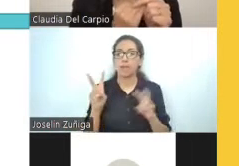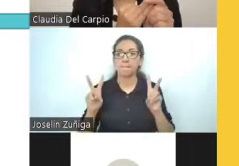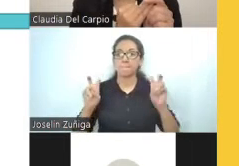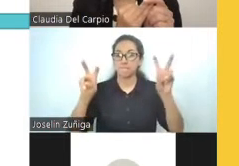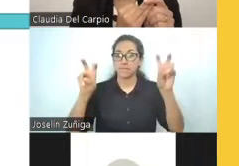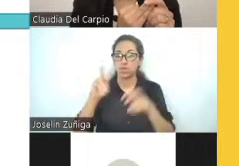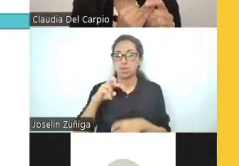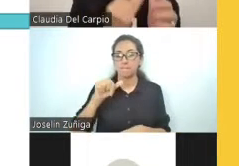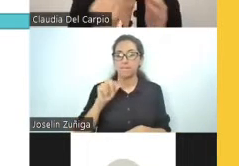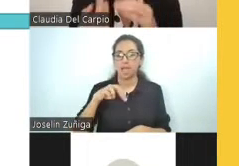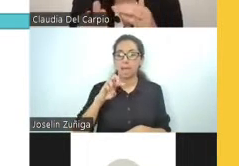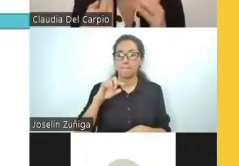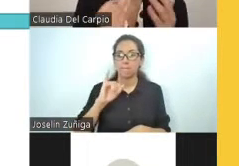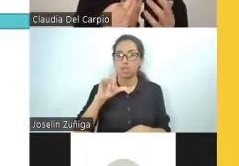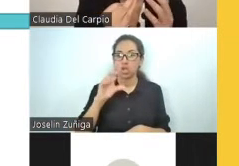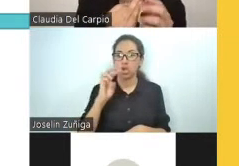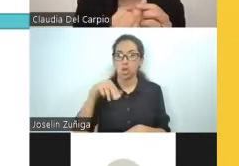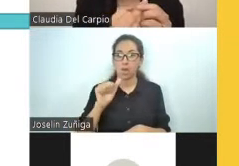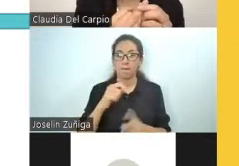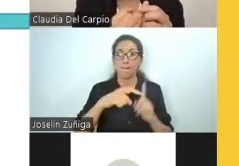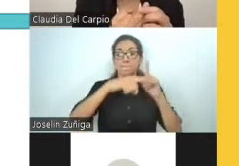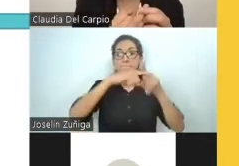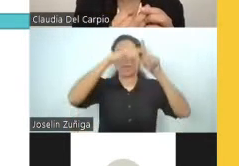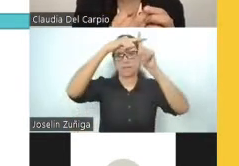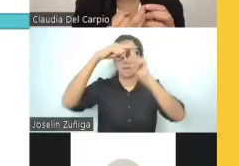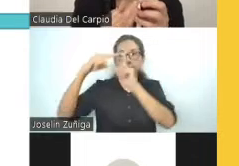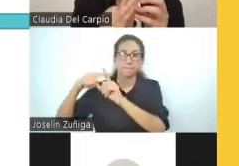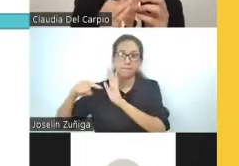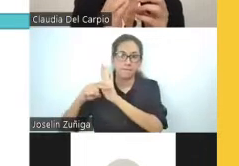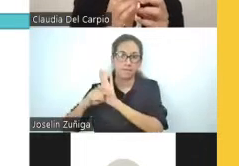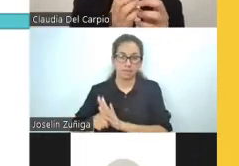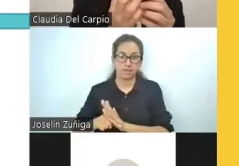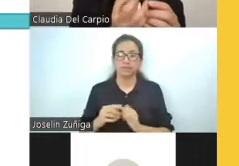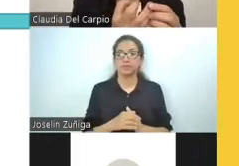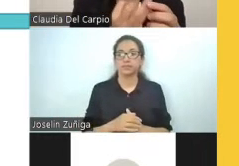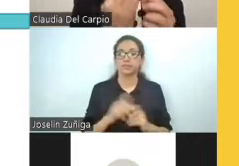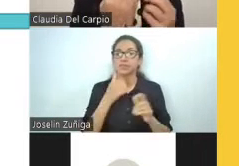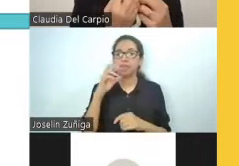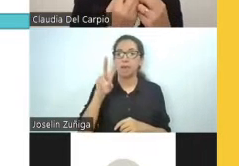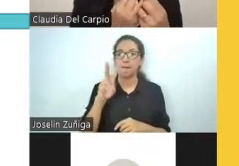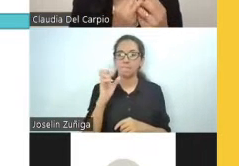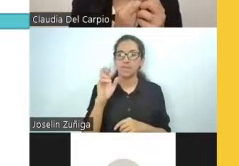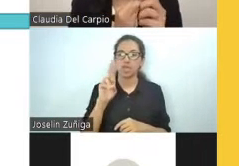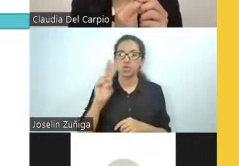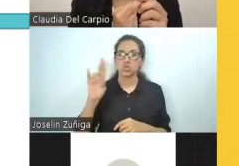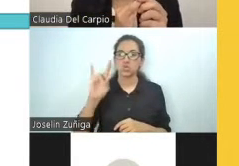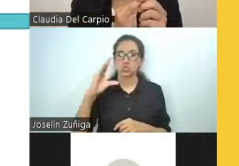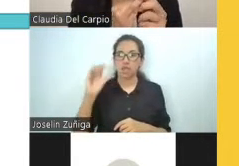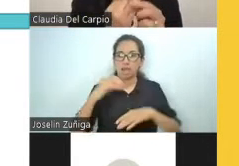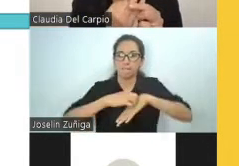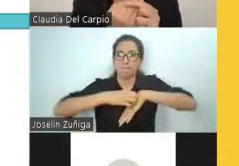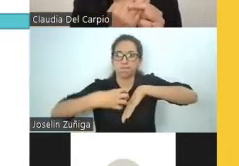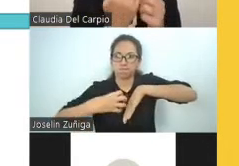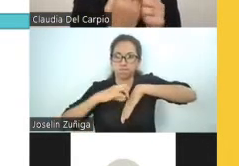humano, el de alto o el de bajo riesgo, pero las verrugas aparecen por contacto directo,